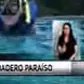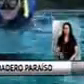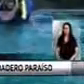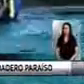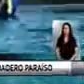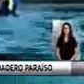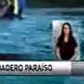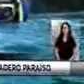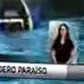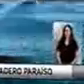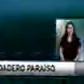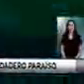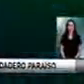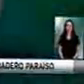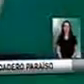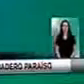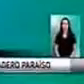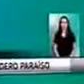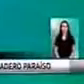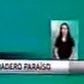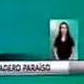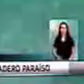podemos. ¿Vamos a levantar hoy?